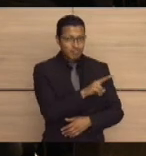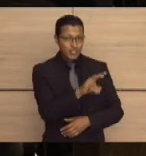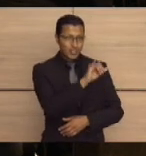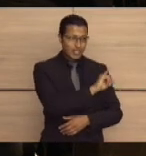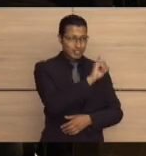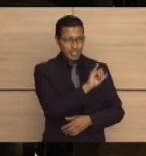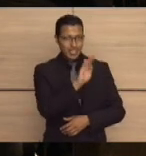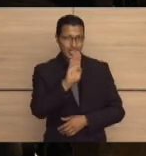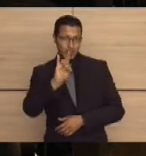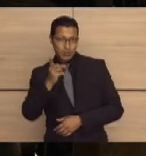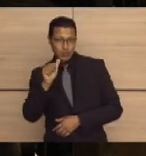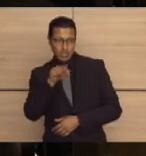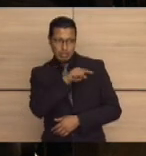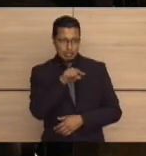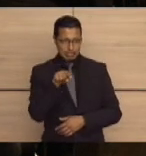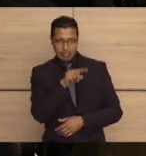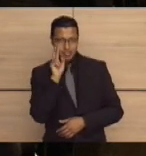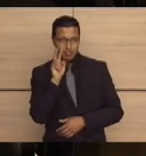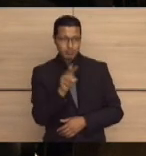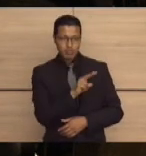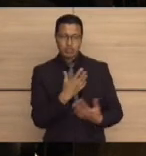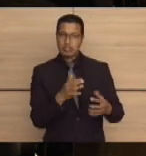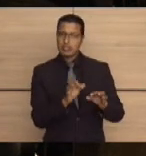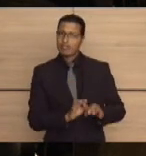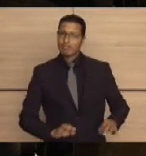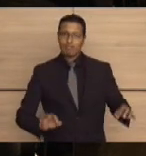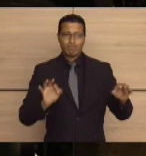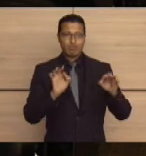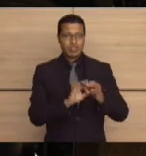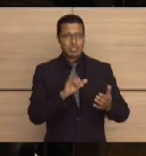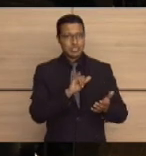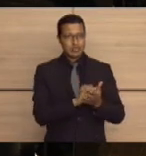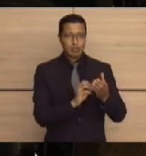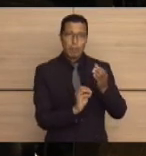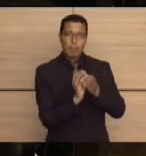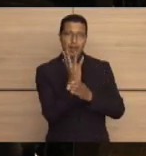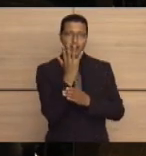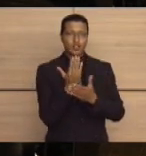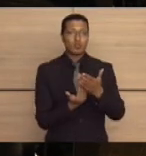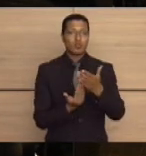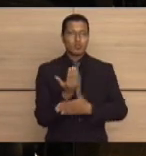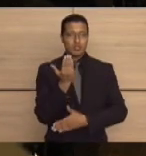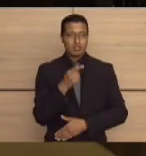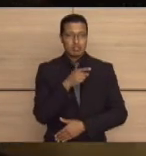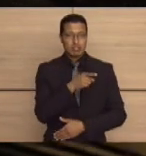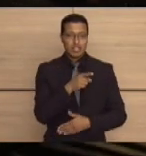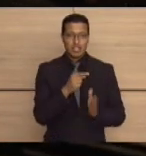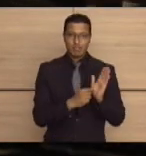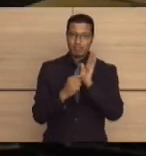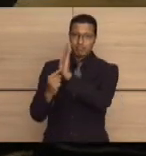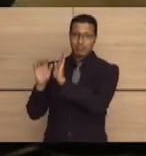Ibagué y Buga fue fundamental para la fundación de la nueva geografía de las plantas que Humboldt le reveló a